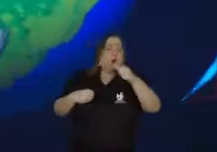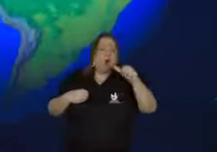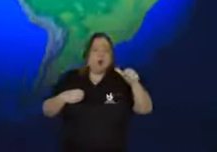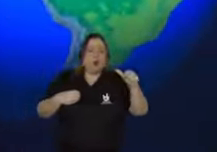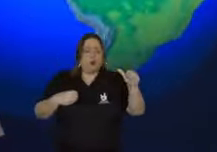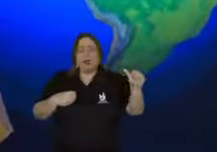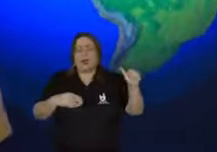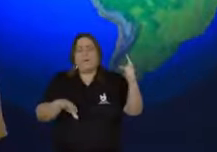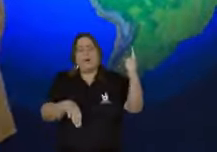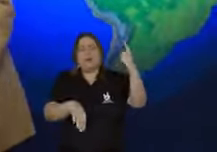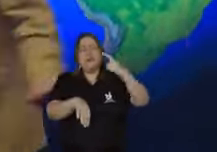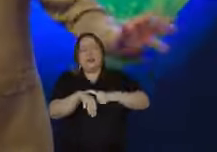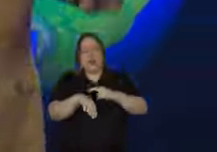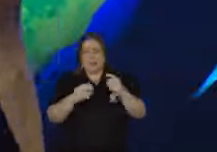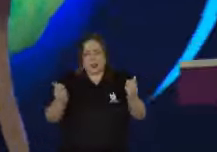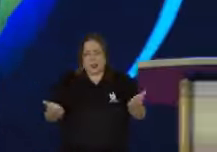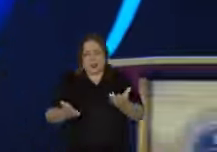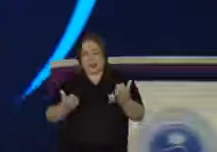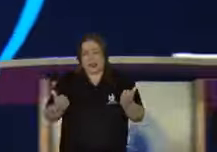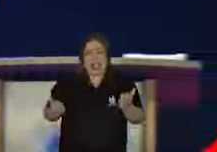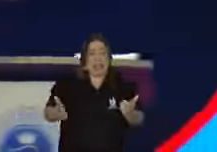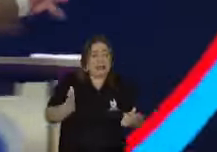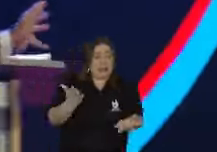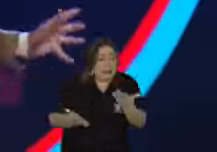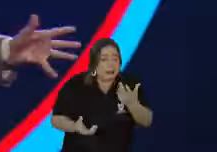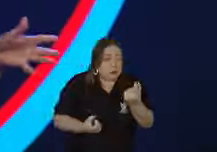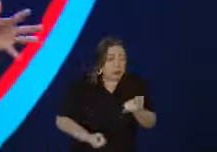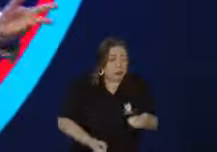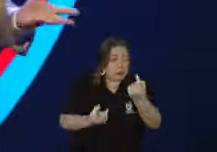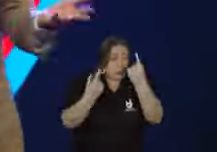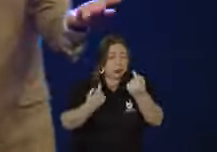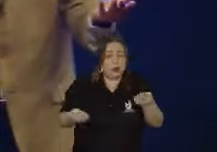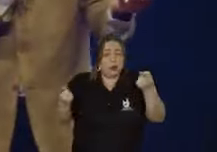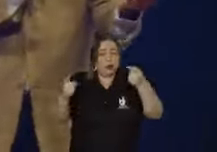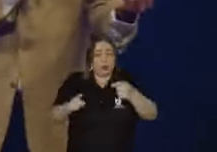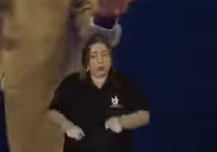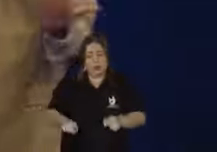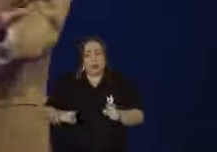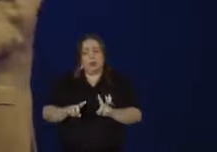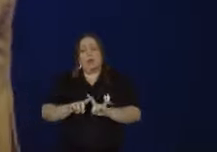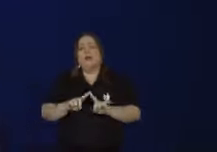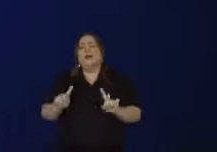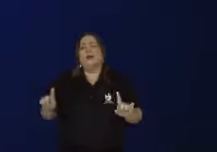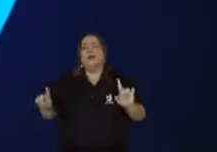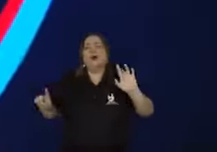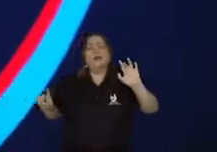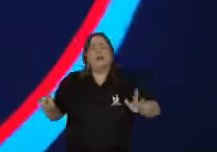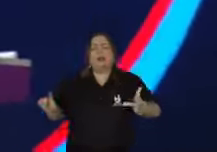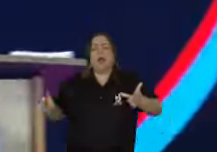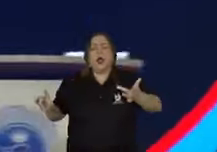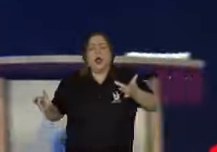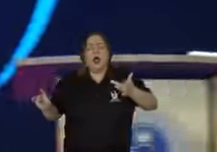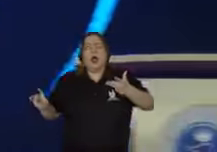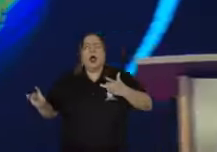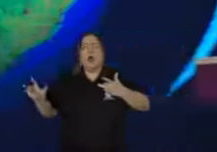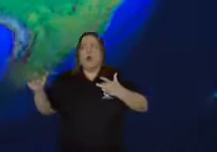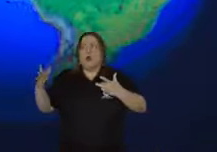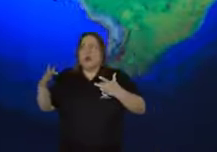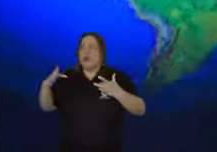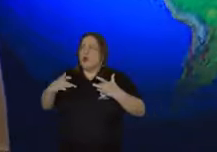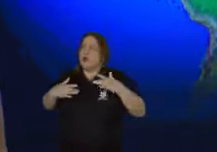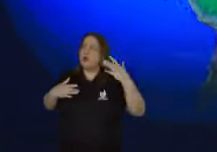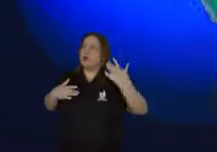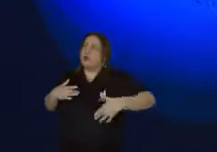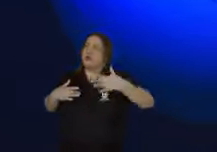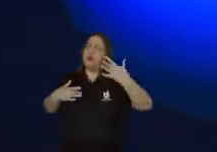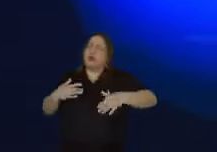por primera vez y no entienden todavía todo lo que está pasando, pero pueden percibir que hay una presencia de Dios, algo que está